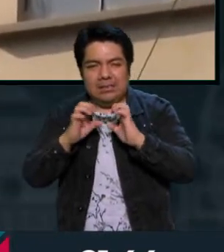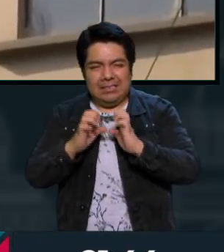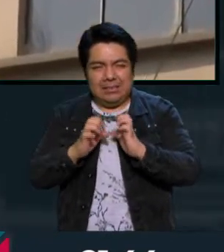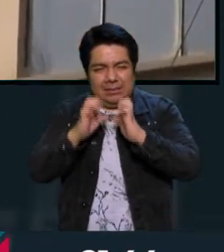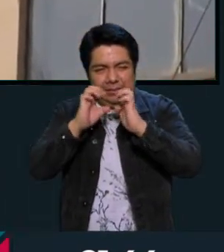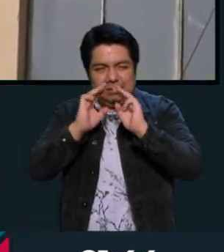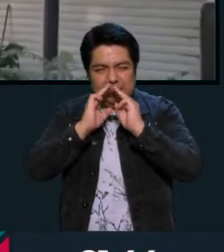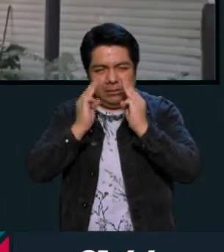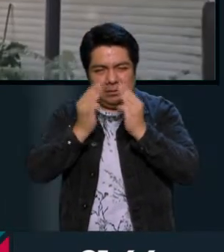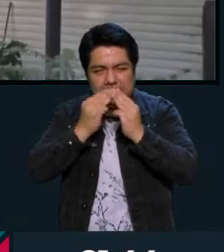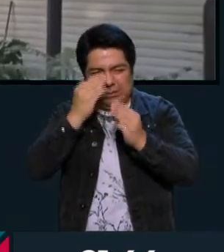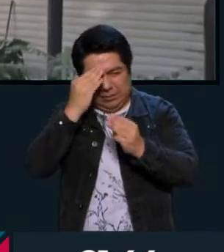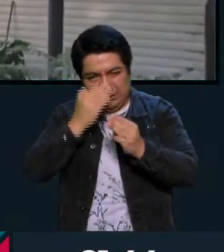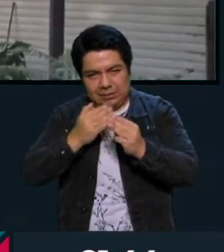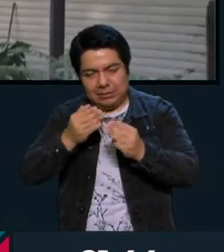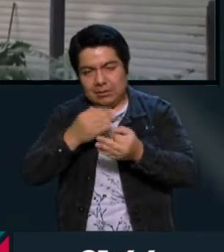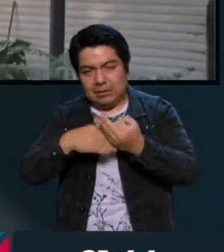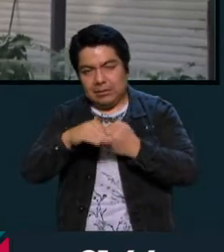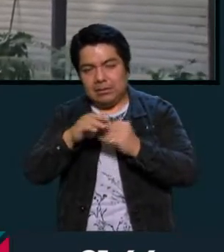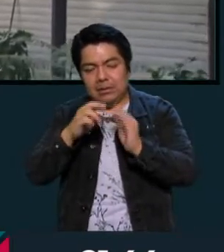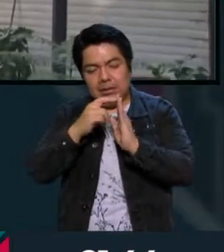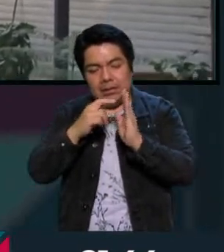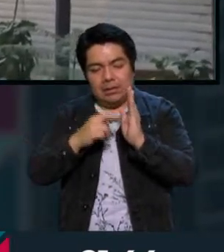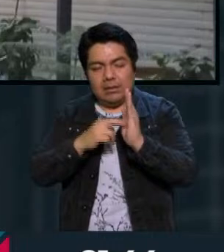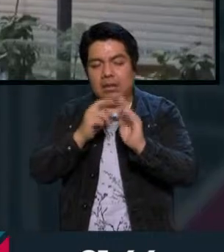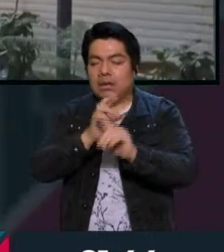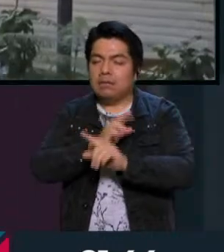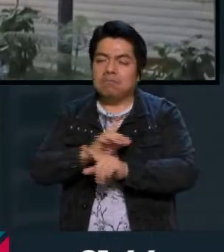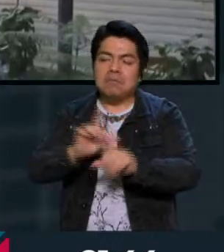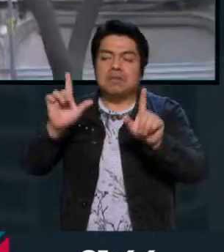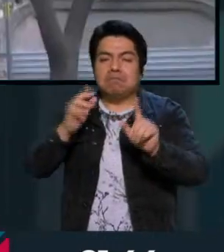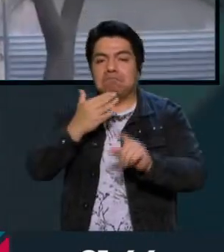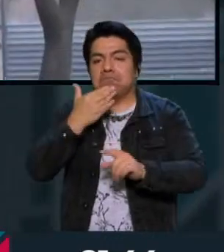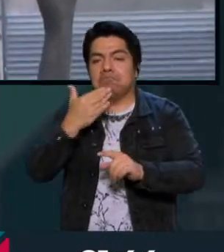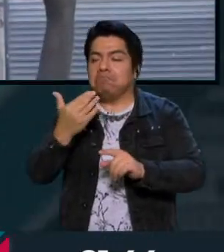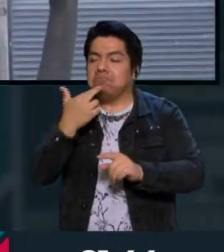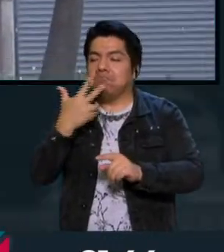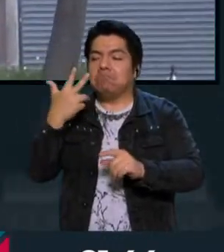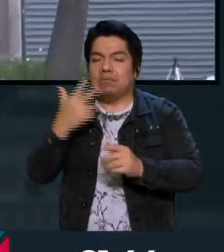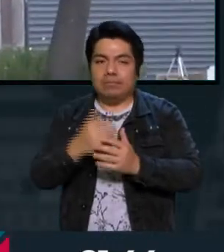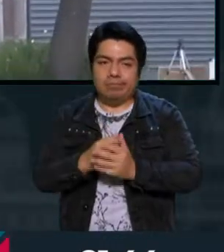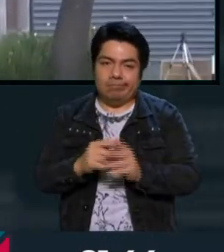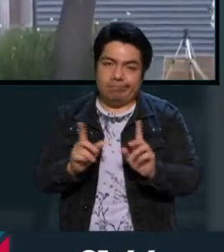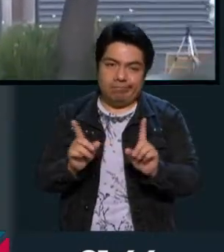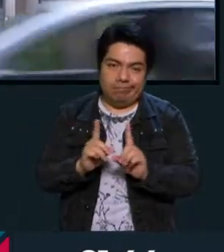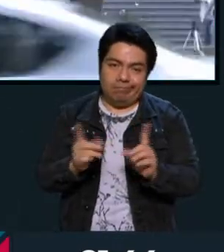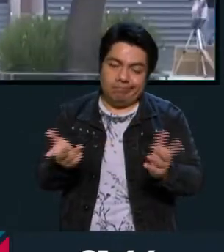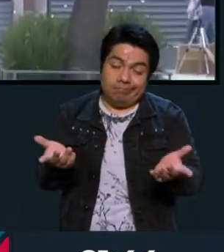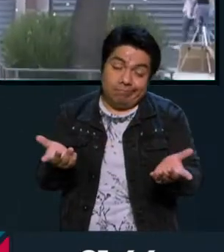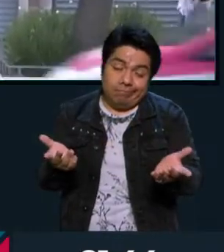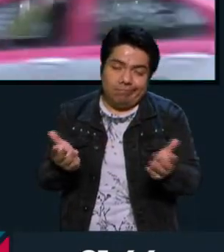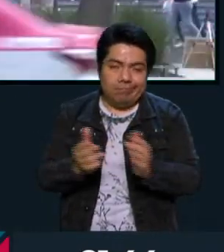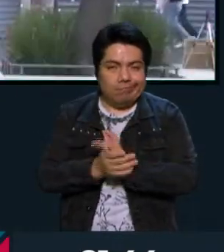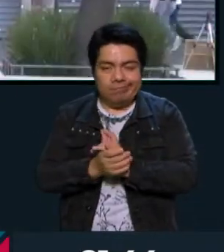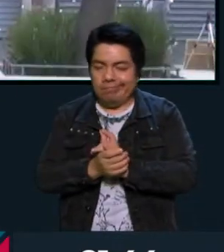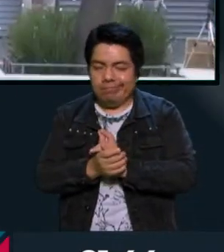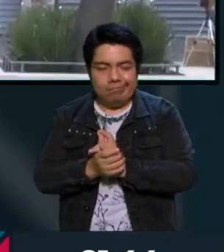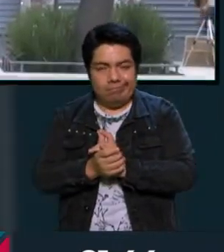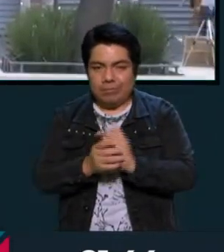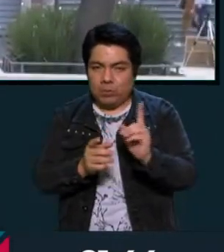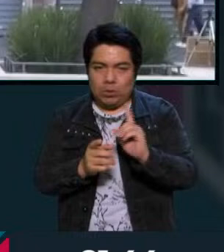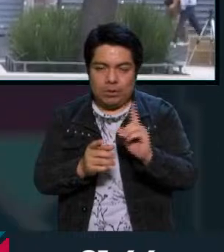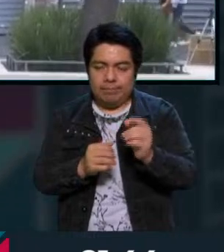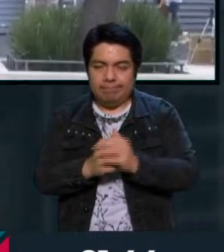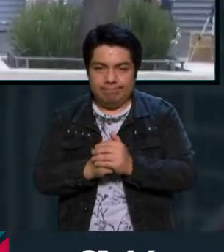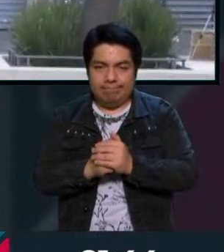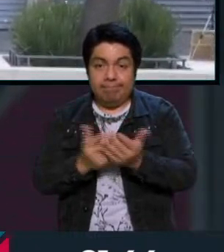que dejando todo a las reglas del libre mercado se iba a garantizar el derecho a la vivienda, y por supuesto que esto no ocurrió, y entonces